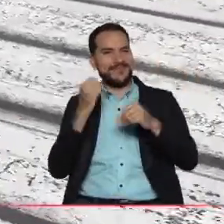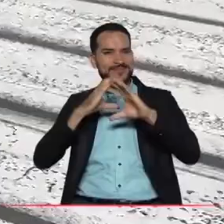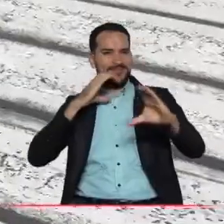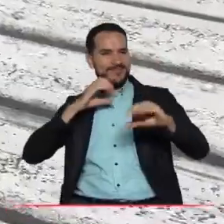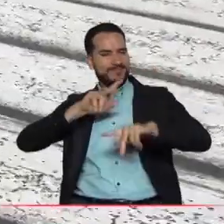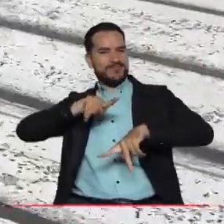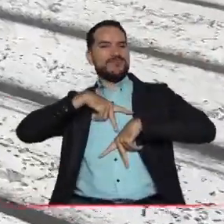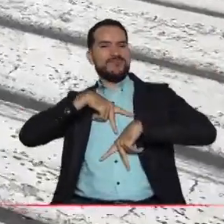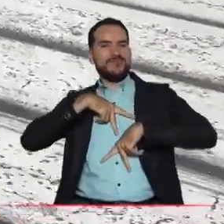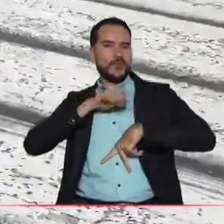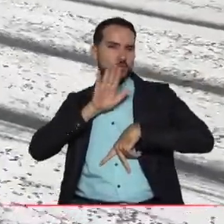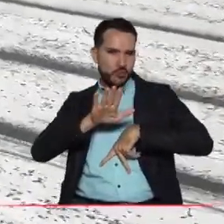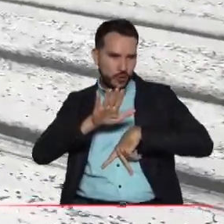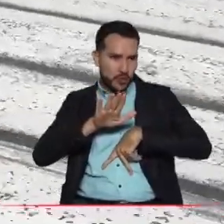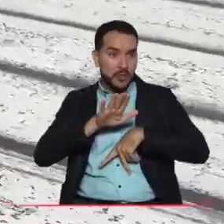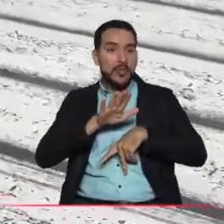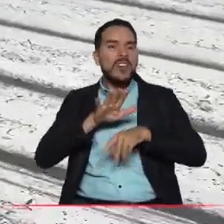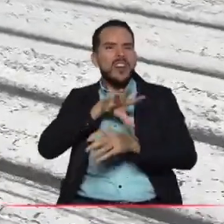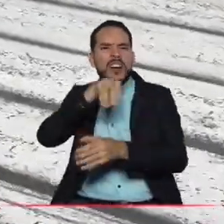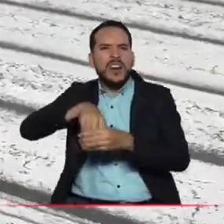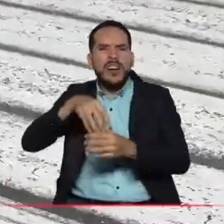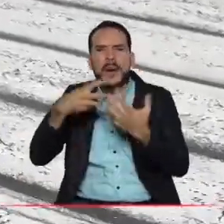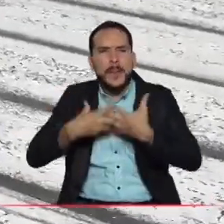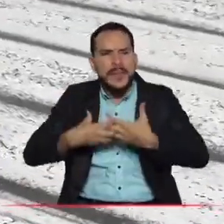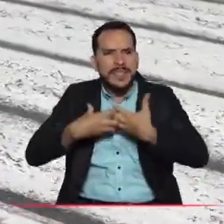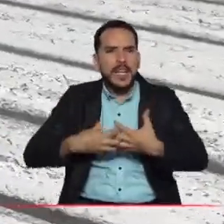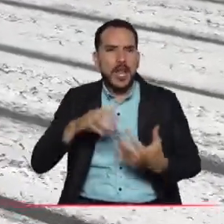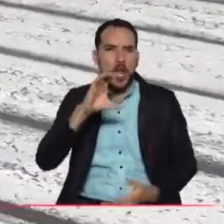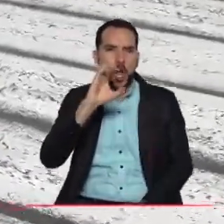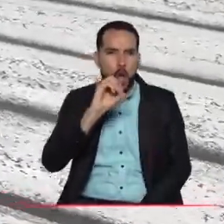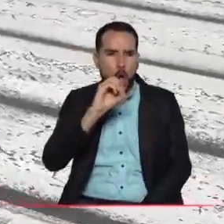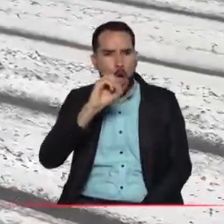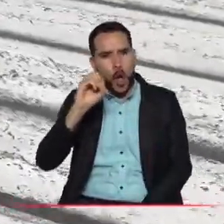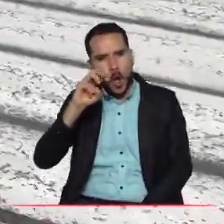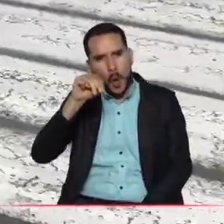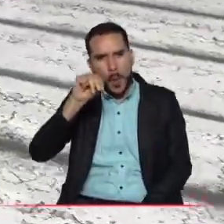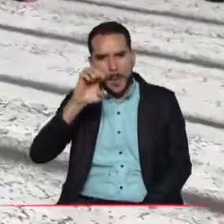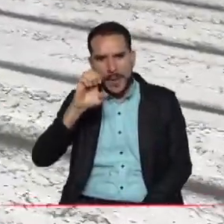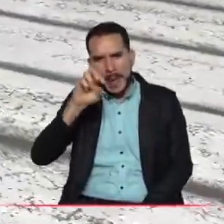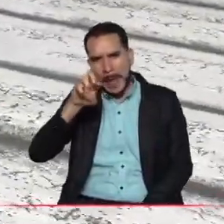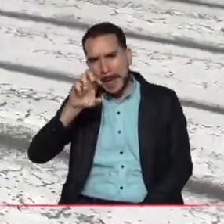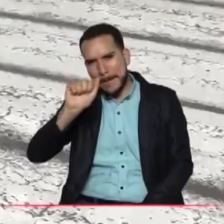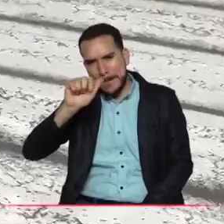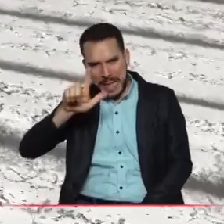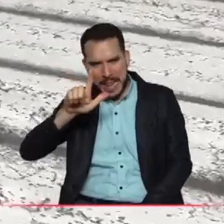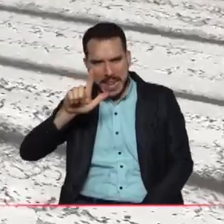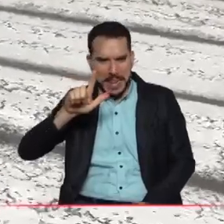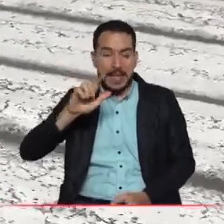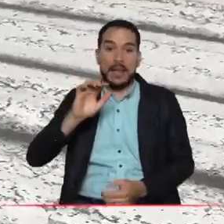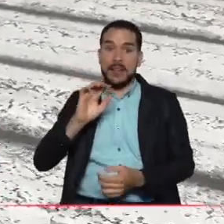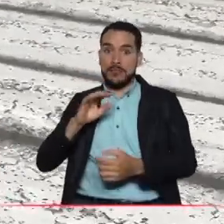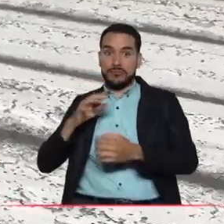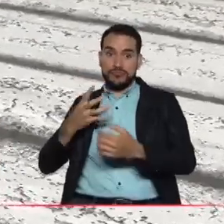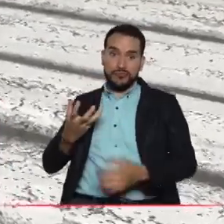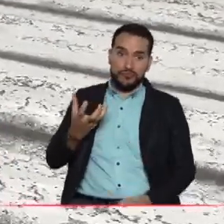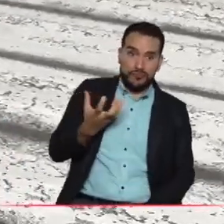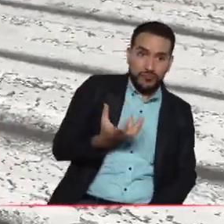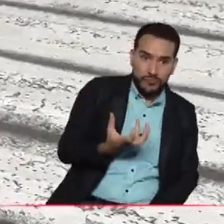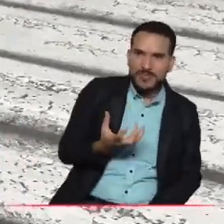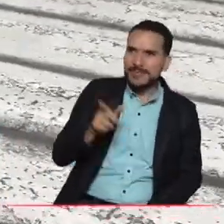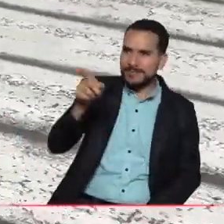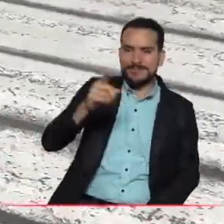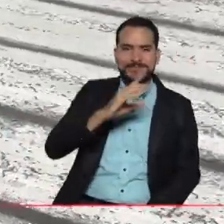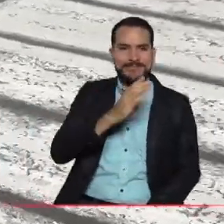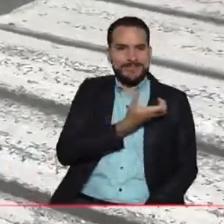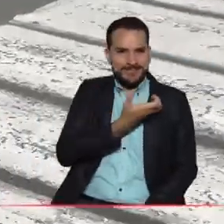Comoepal. Ellos están aquí agolpados desde las 4 de la mañana para exigirle al gobierno municipal que les permita trabajar. Prácticamente